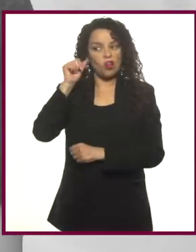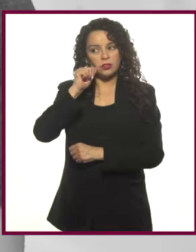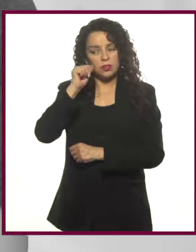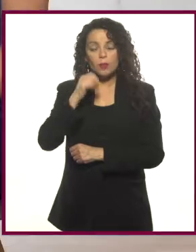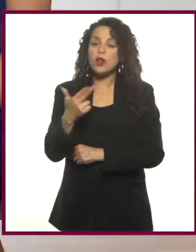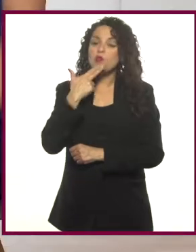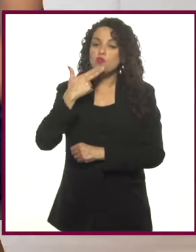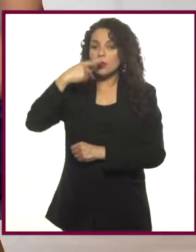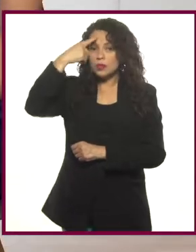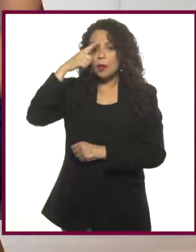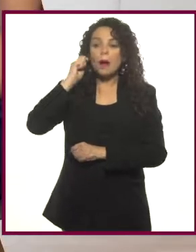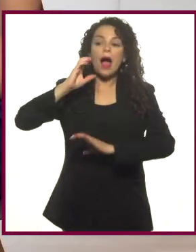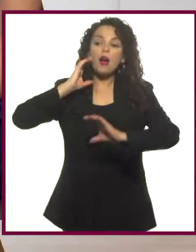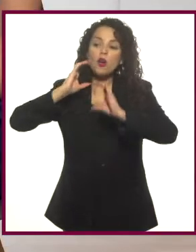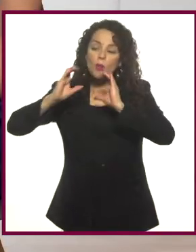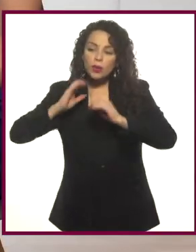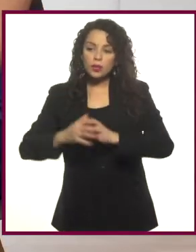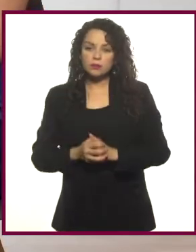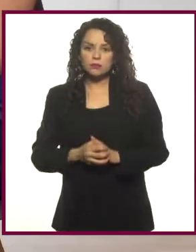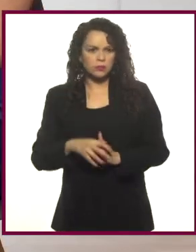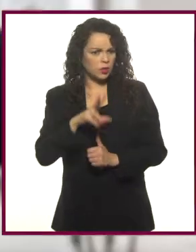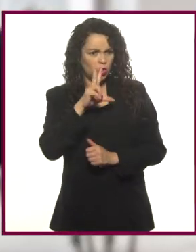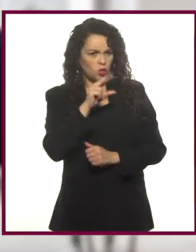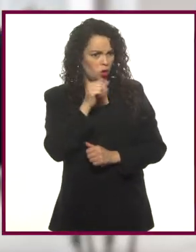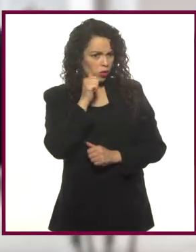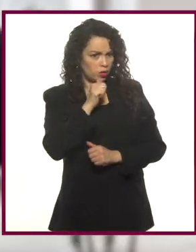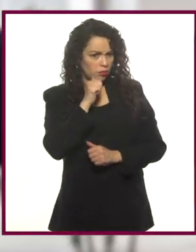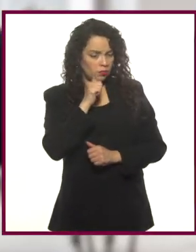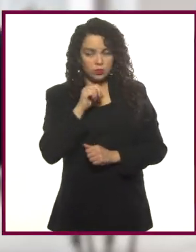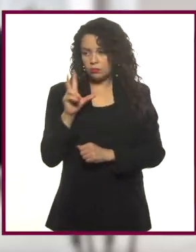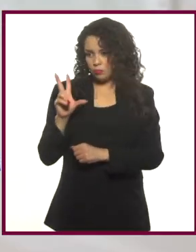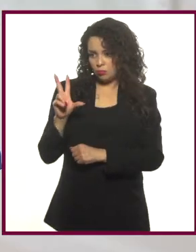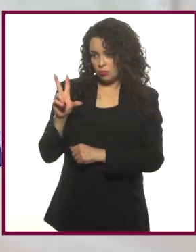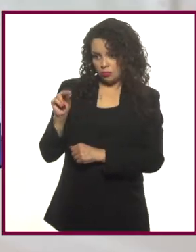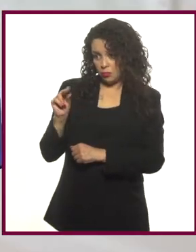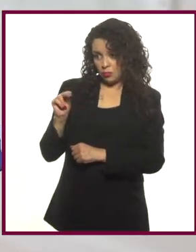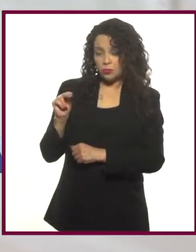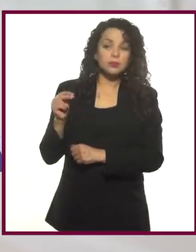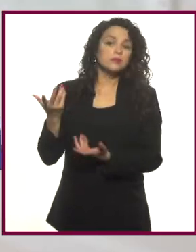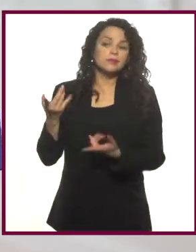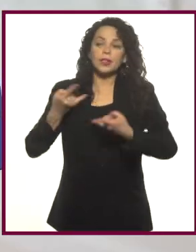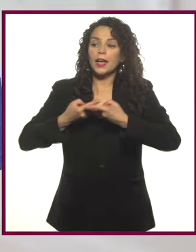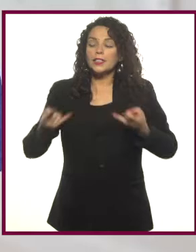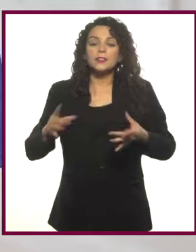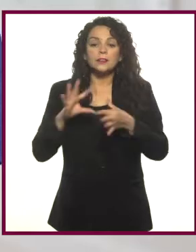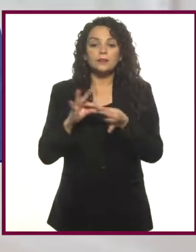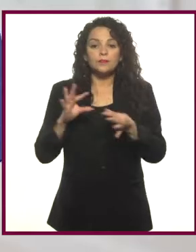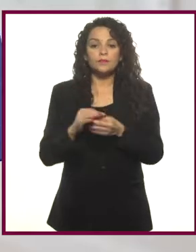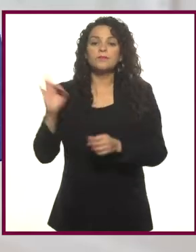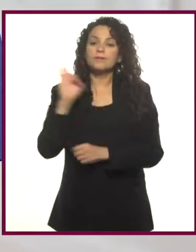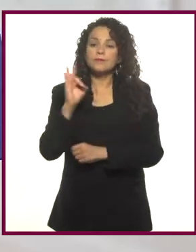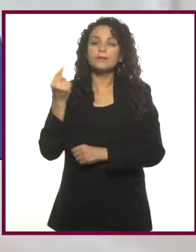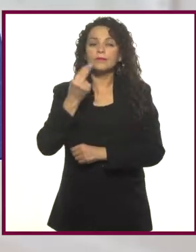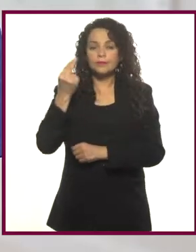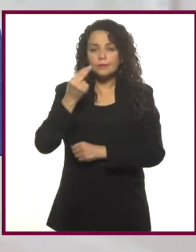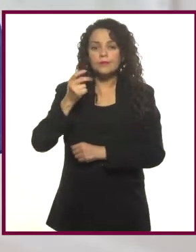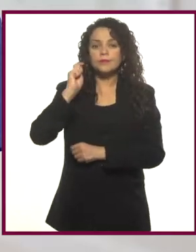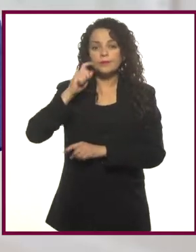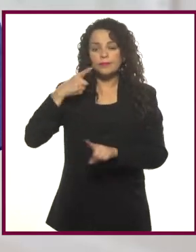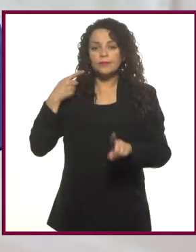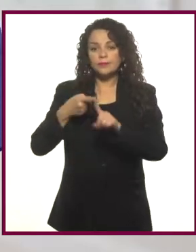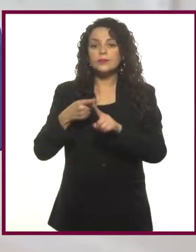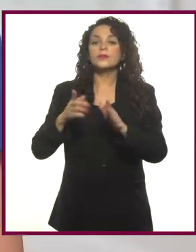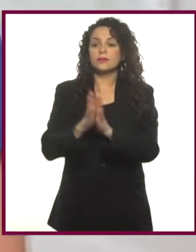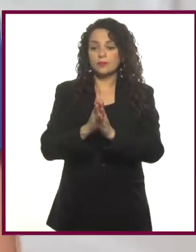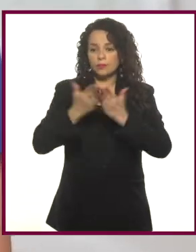no siempre, es muy útil para comunicarnos. ¿No siempre? No siempre. Para contar una historia tal vez consideres